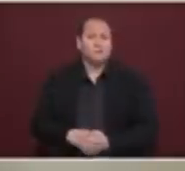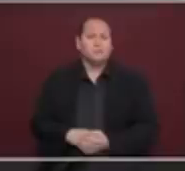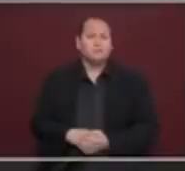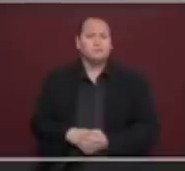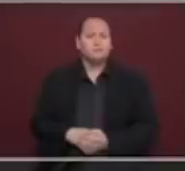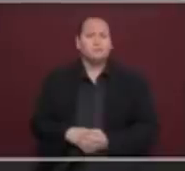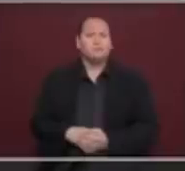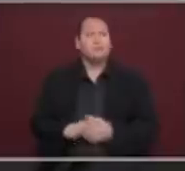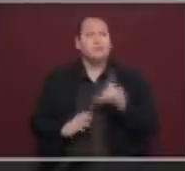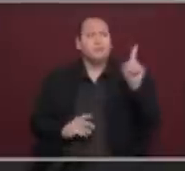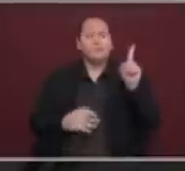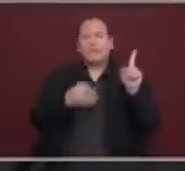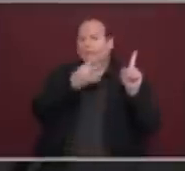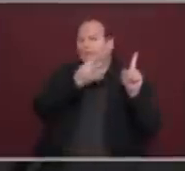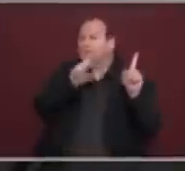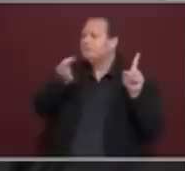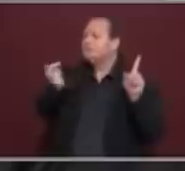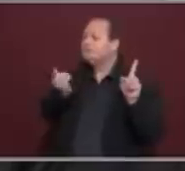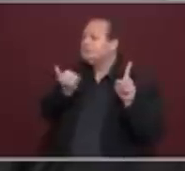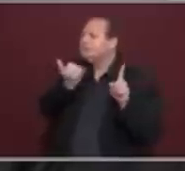y pedir perdón